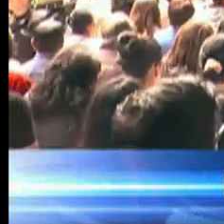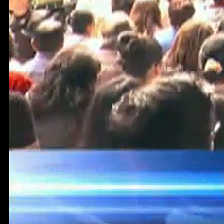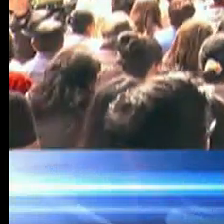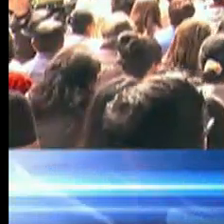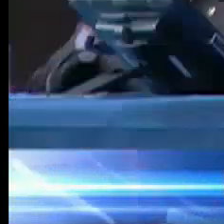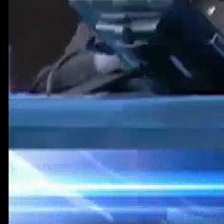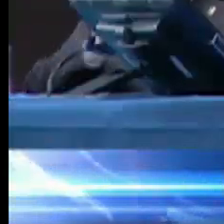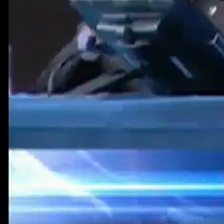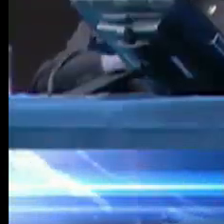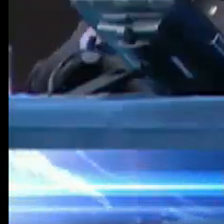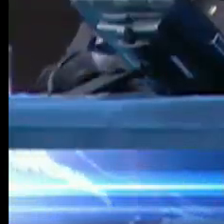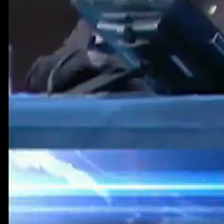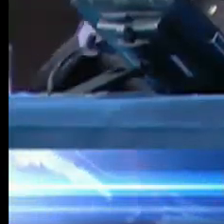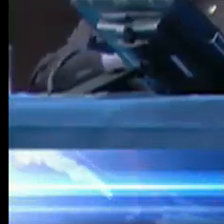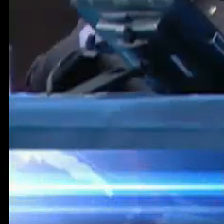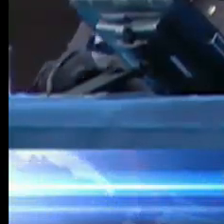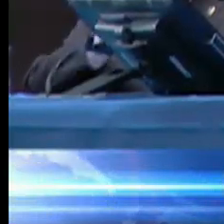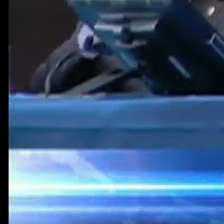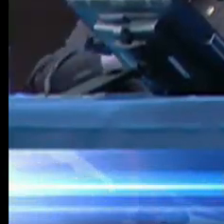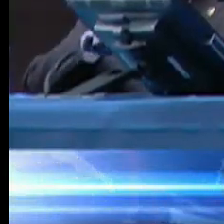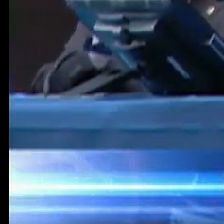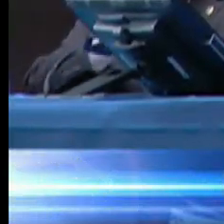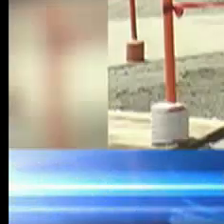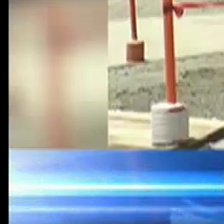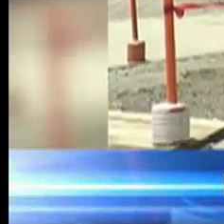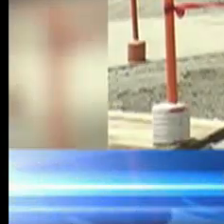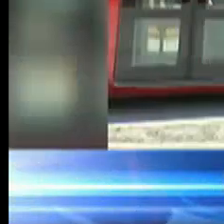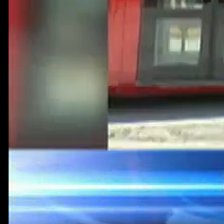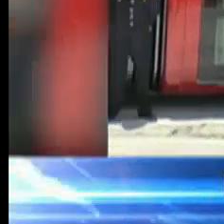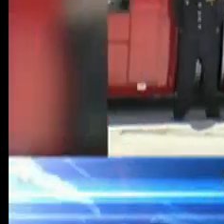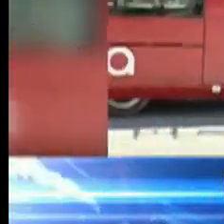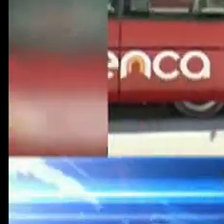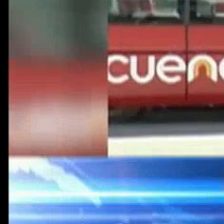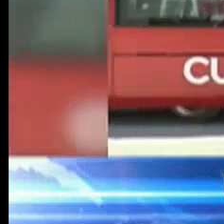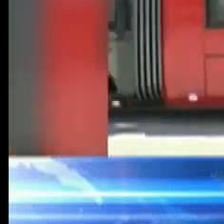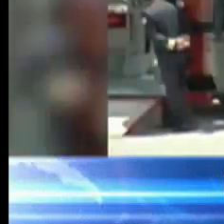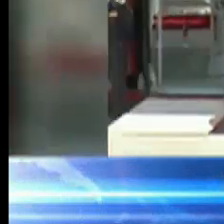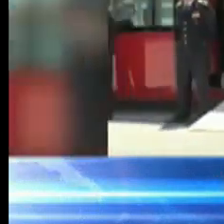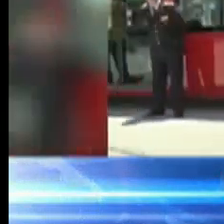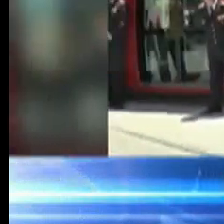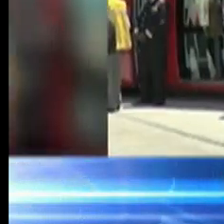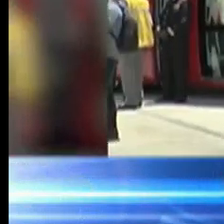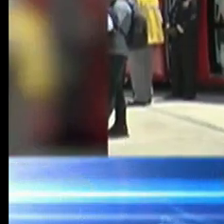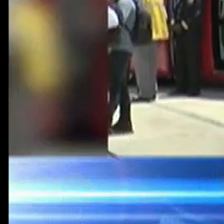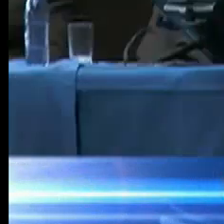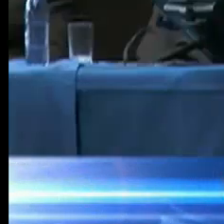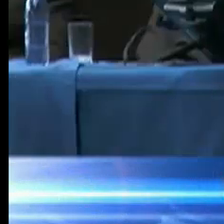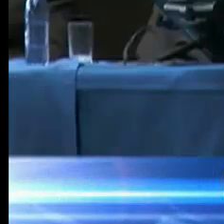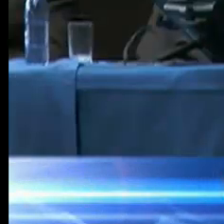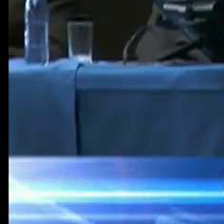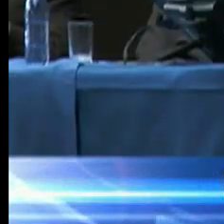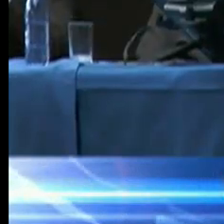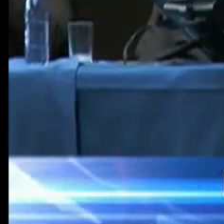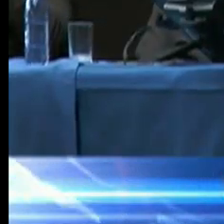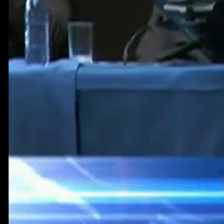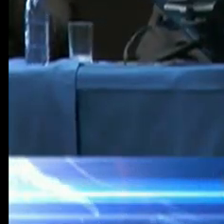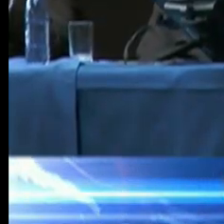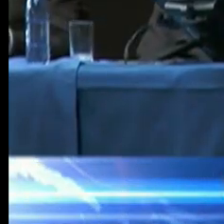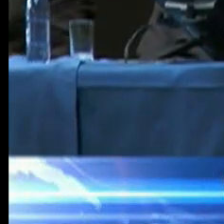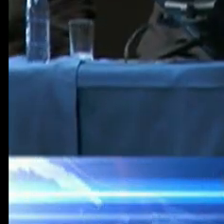Presidente Lenín Moreno suscribió convenio para impulsar el tranvía en